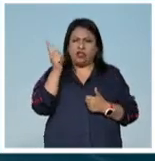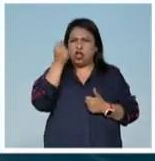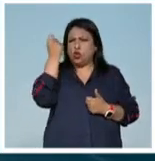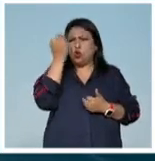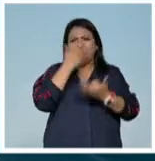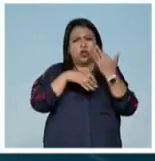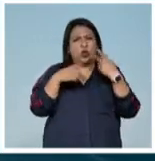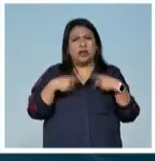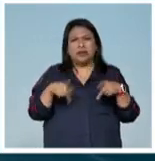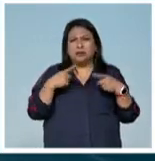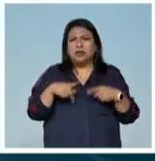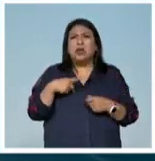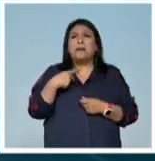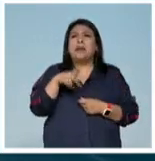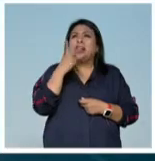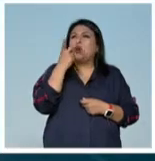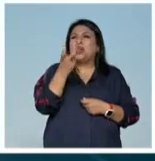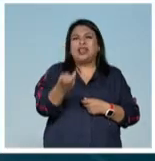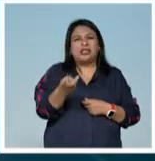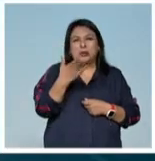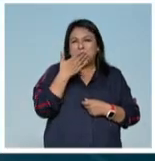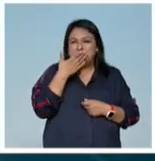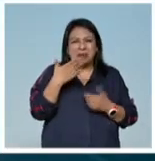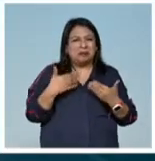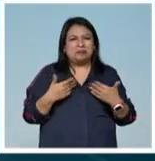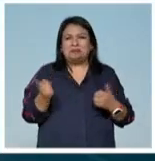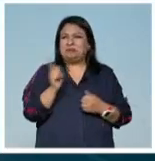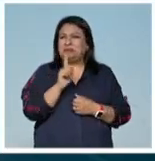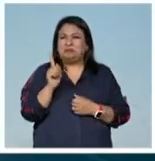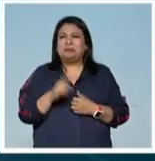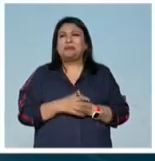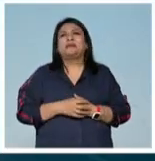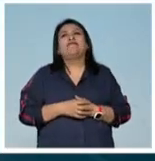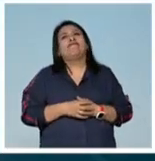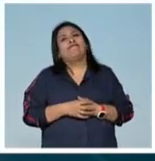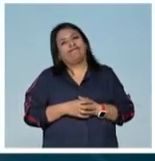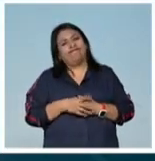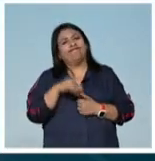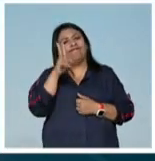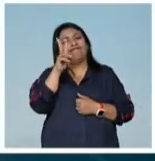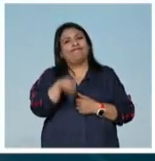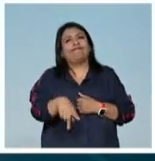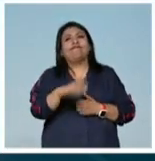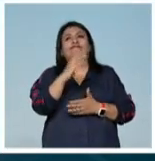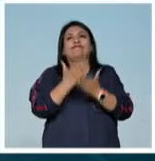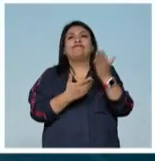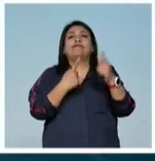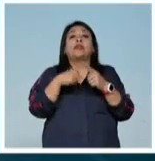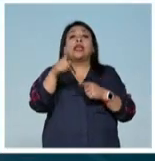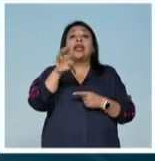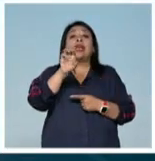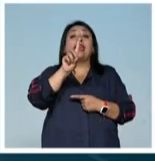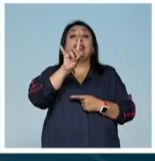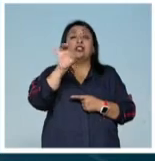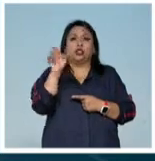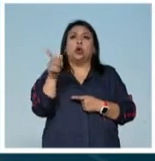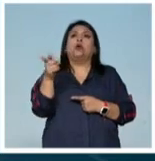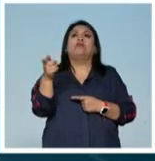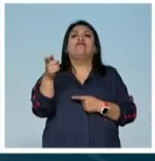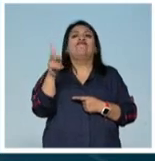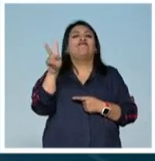la gente, pero esto en su momento no fue bien comprendido. En realidad fue contratado por Edison, quien se lo